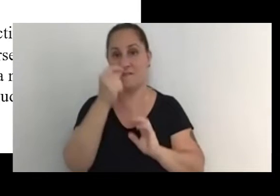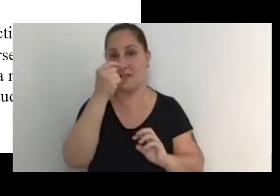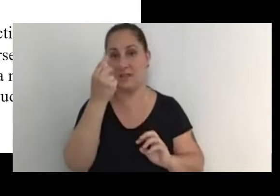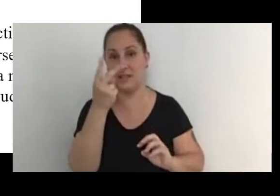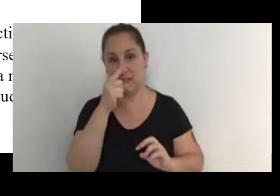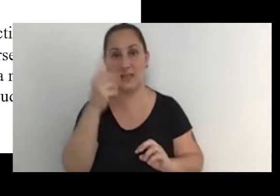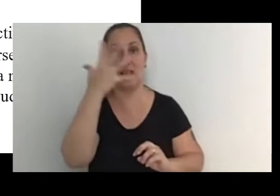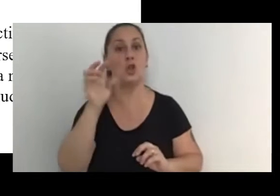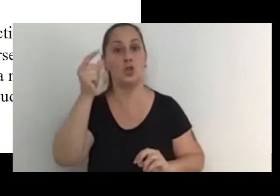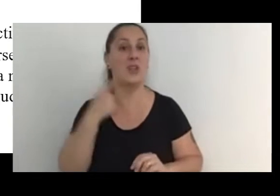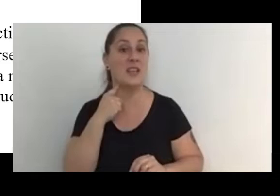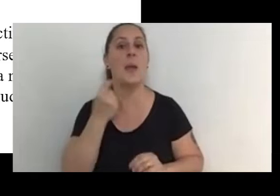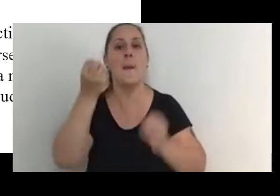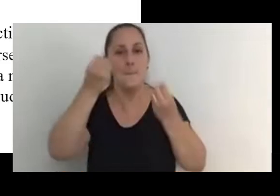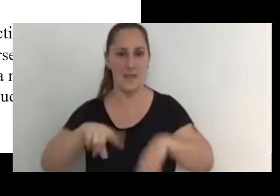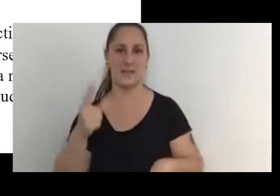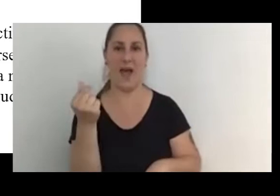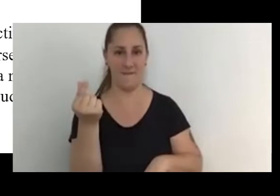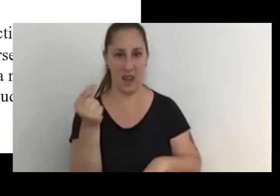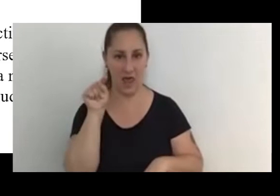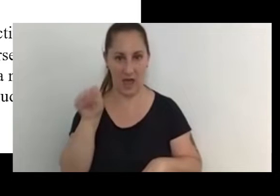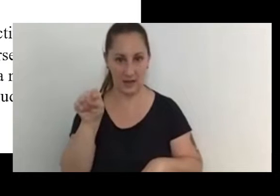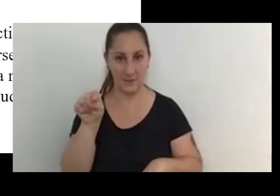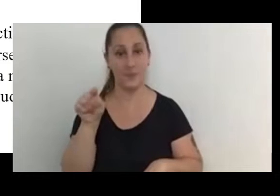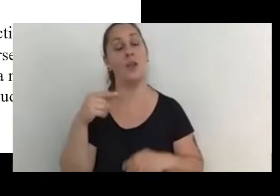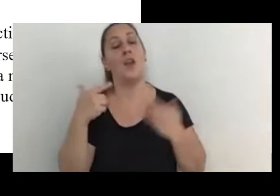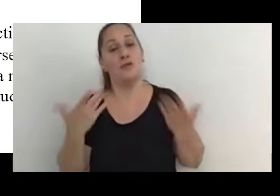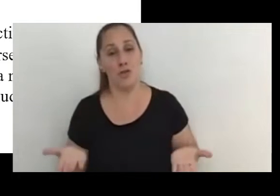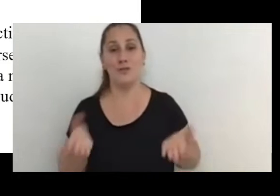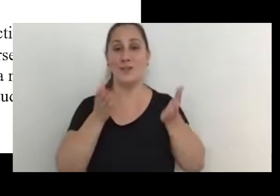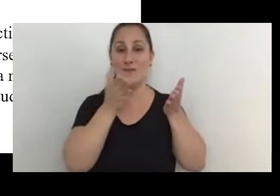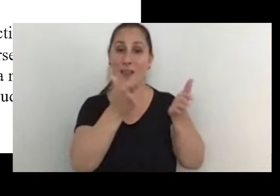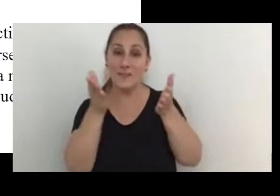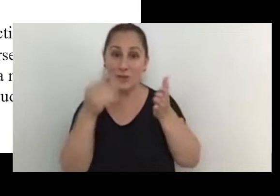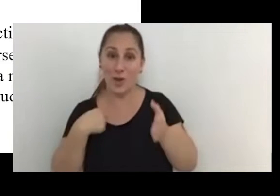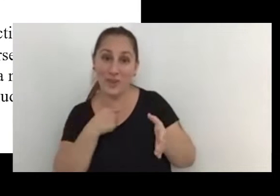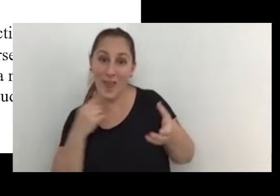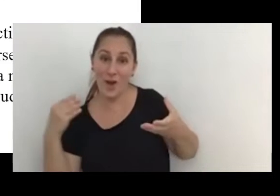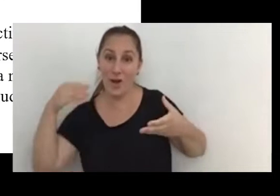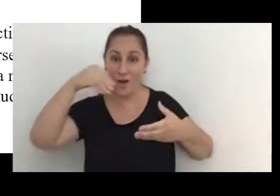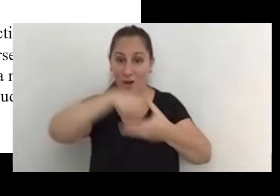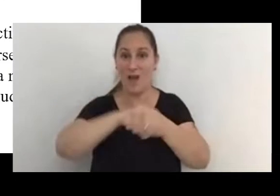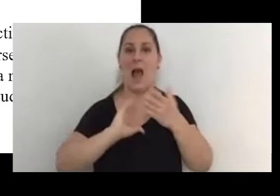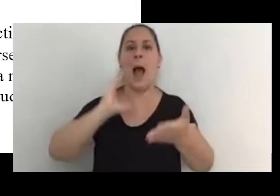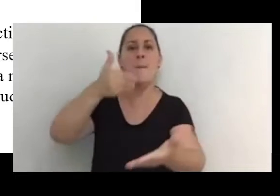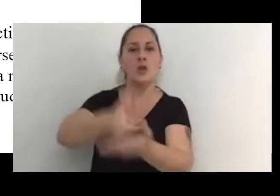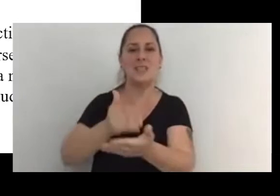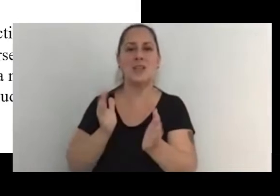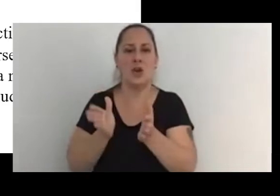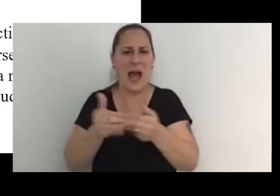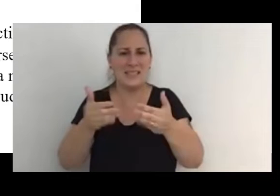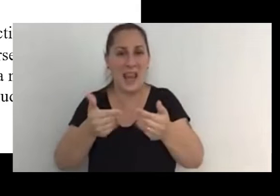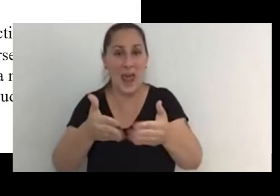27.513. Por lo tanto, este beneficio al cual yo me quiero adherir, esta amortización acelerada, debe